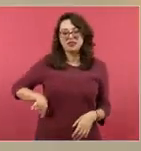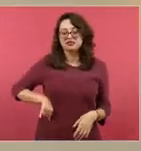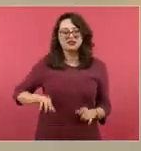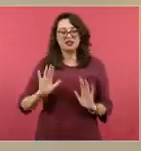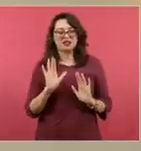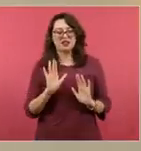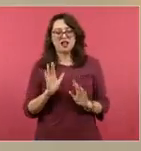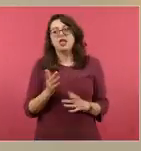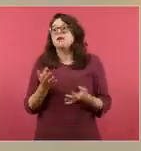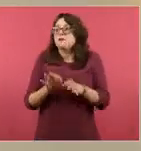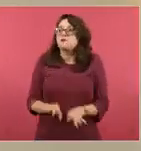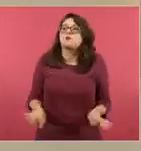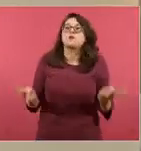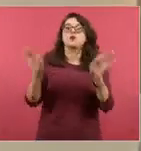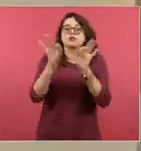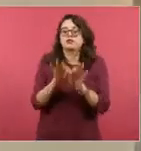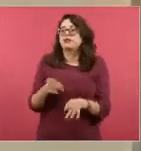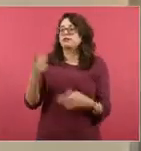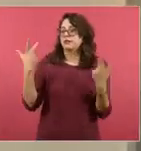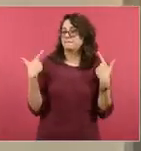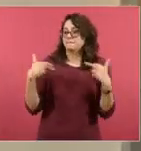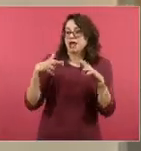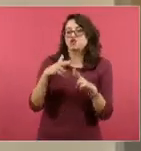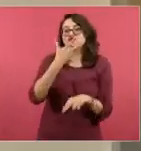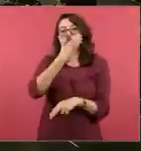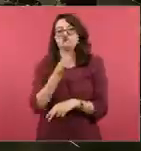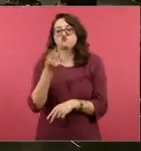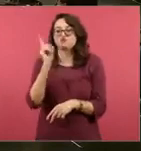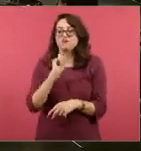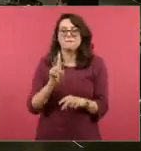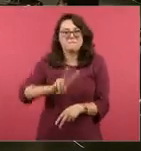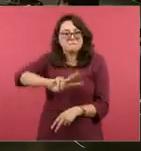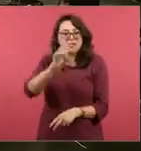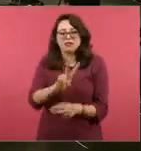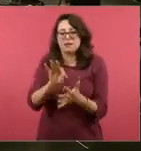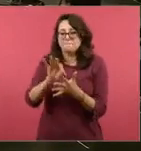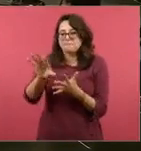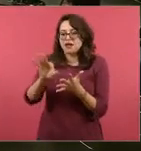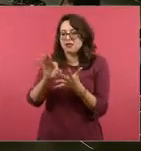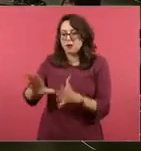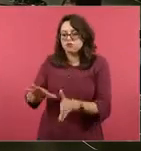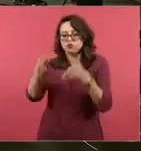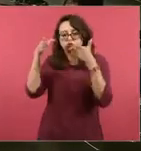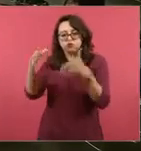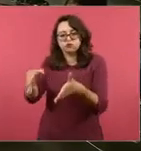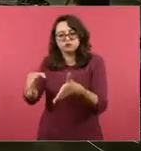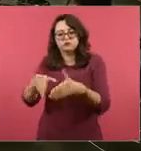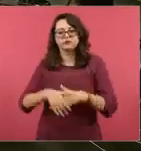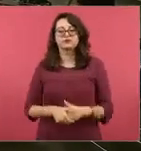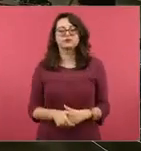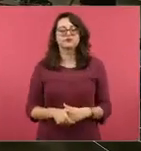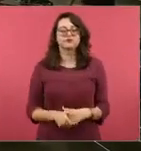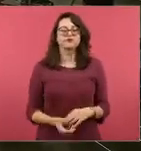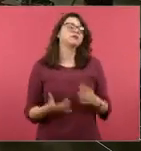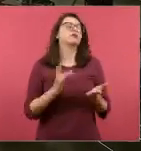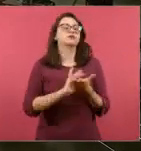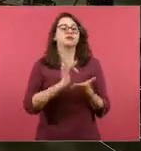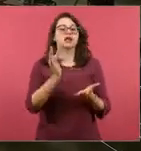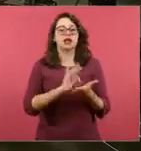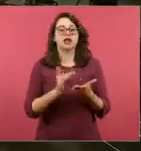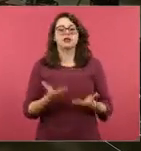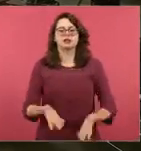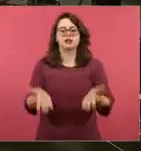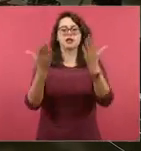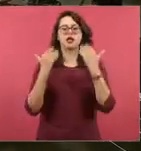los estudiantes y a las maestras y maestros del país. Muchas gracias. Gracias, maestro Luis Miguel Cisneros. Vamos a dar